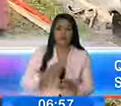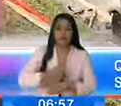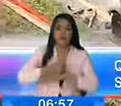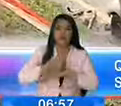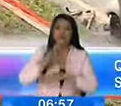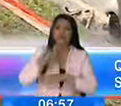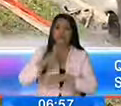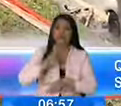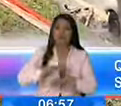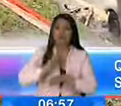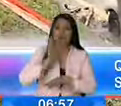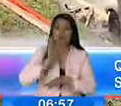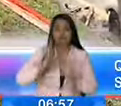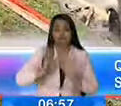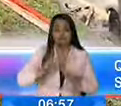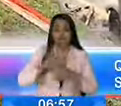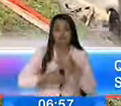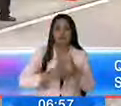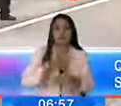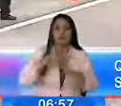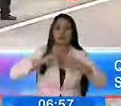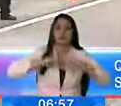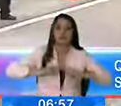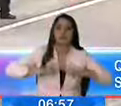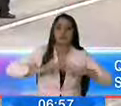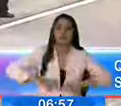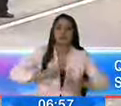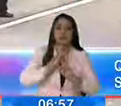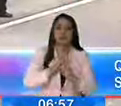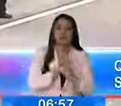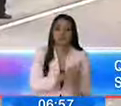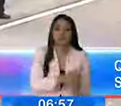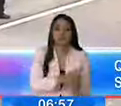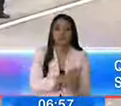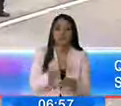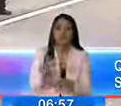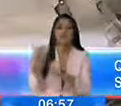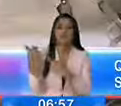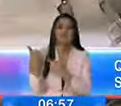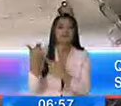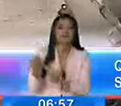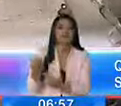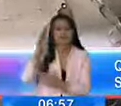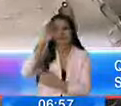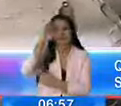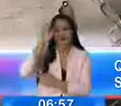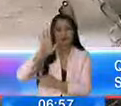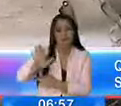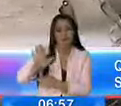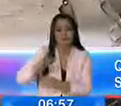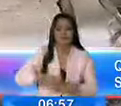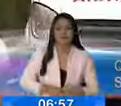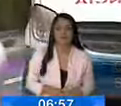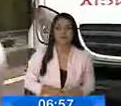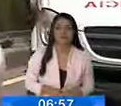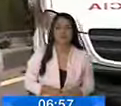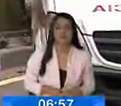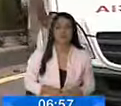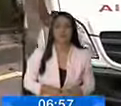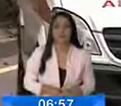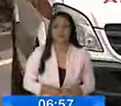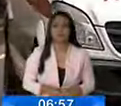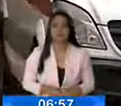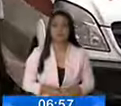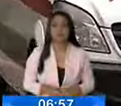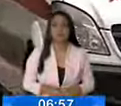del accidente serán determinadas posterior a las investigaciones que realicen los peritos de la Policía Nacional. Informó